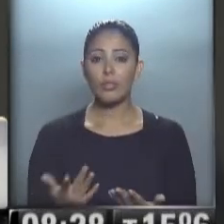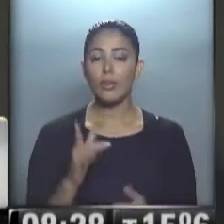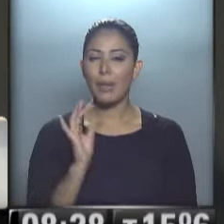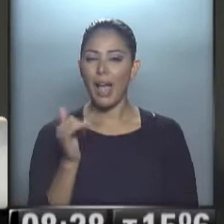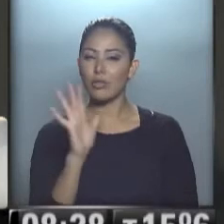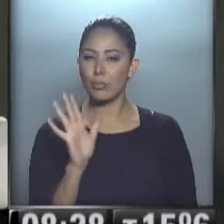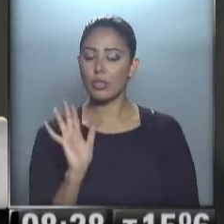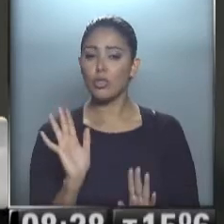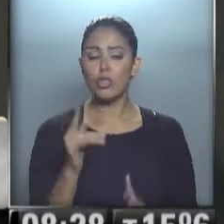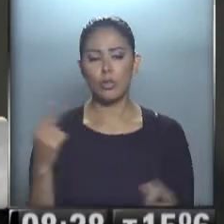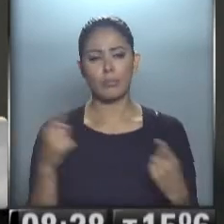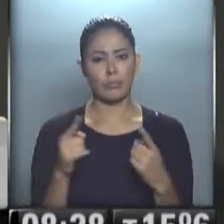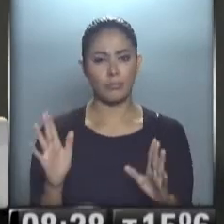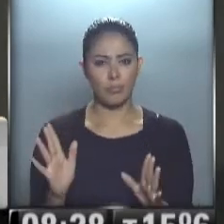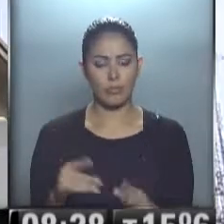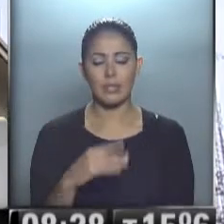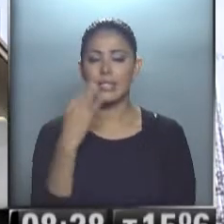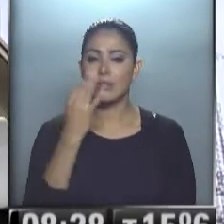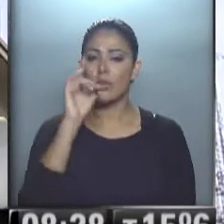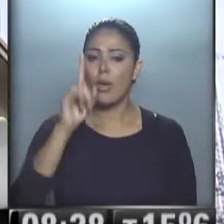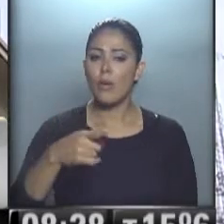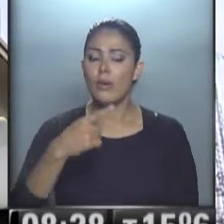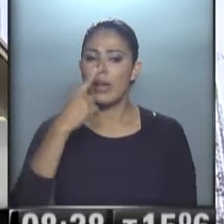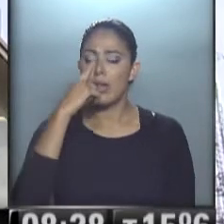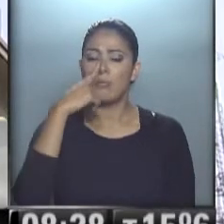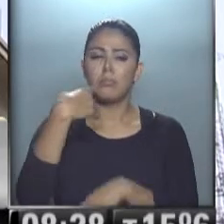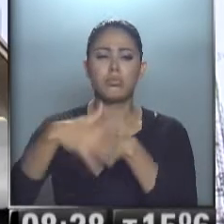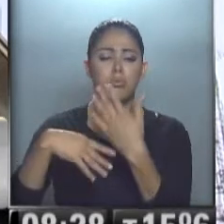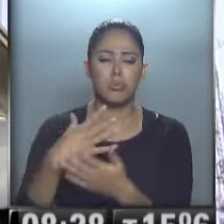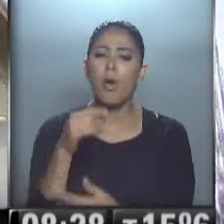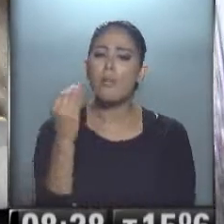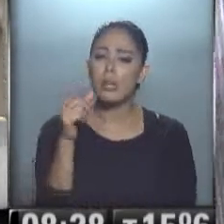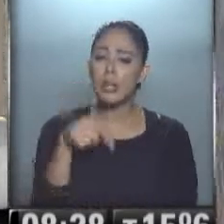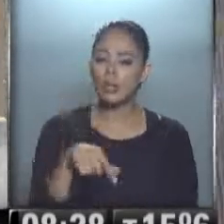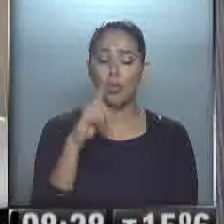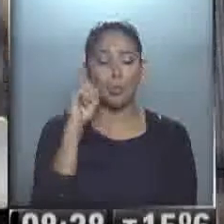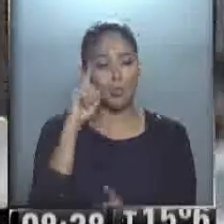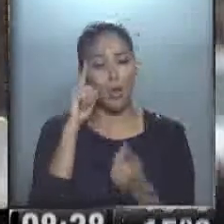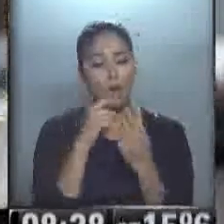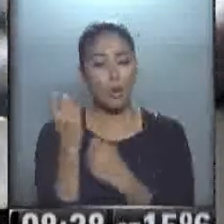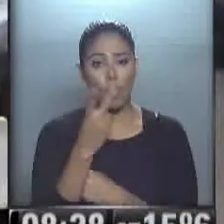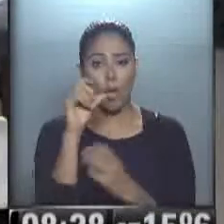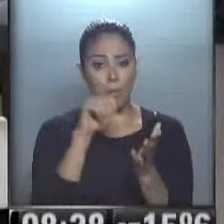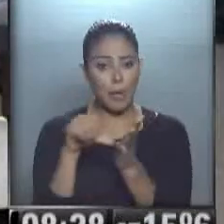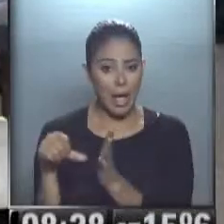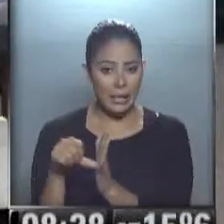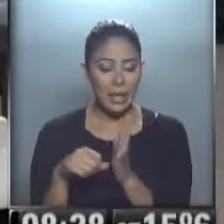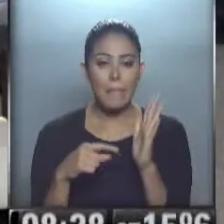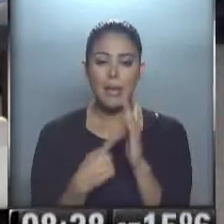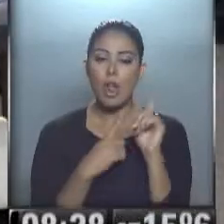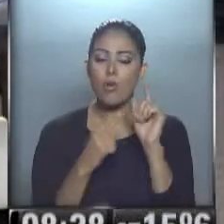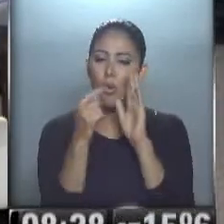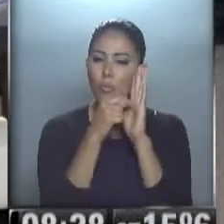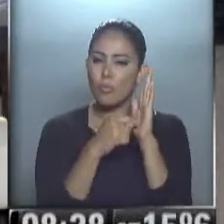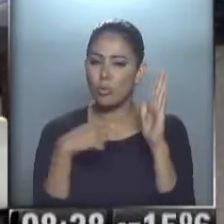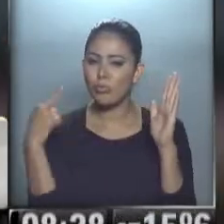esto es muy controvertido esto va a traer mucha cola porque más allá que esto está contemplado en el acuerdo entre ambos países algunas cuestiones